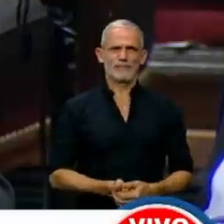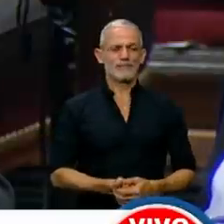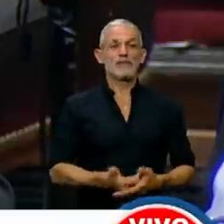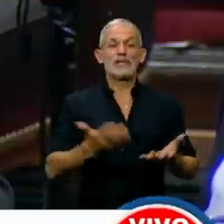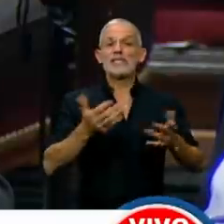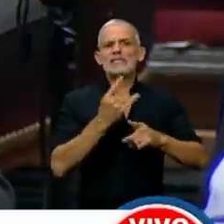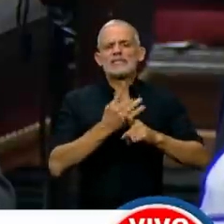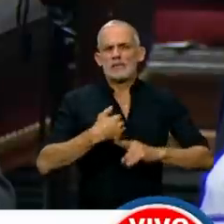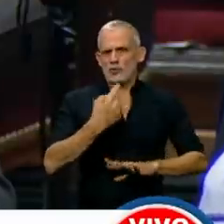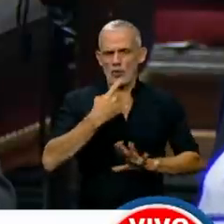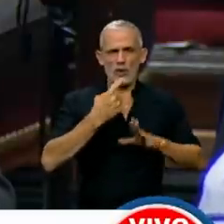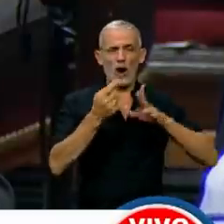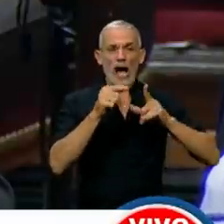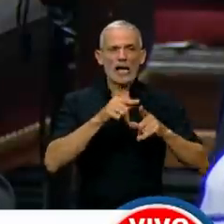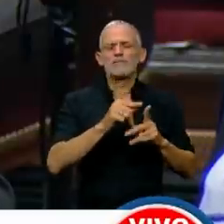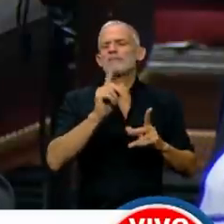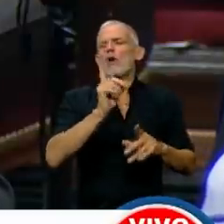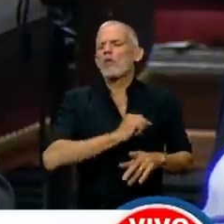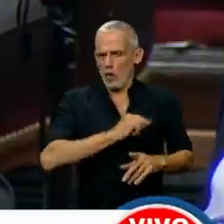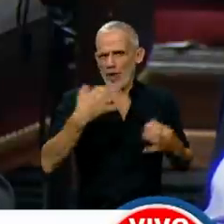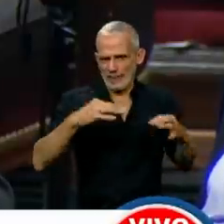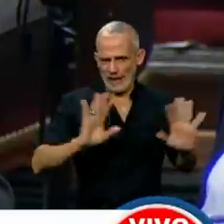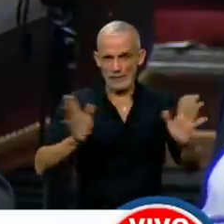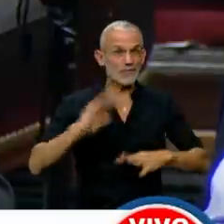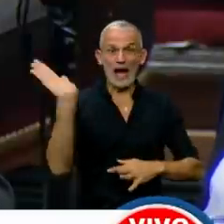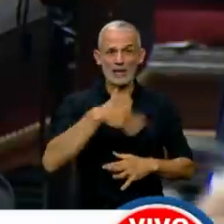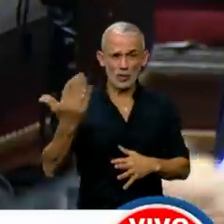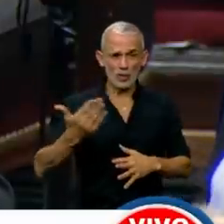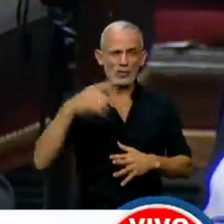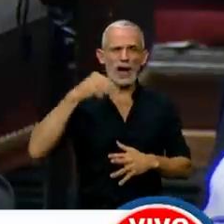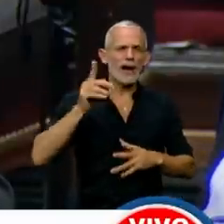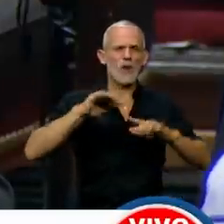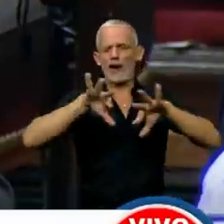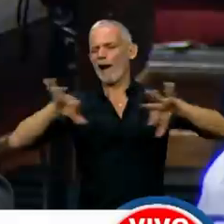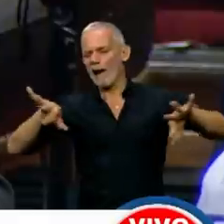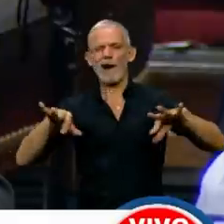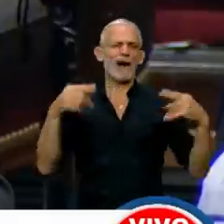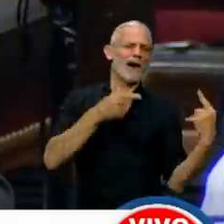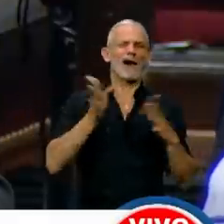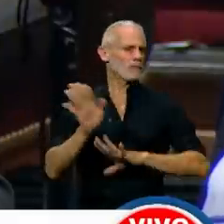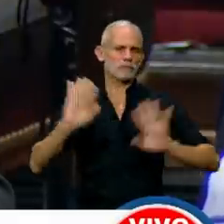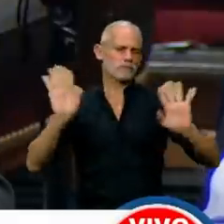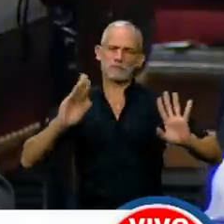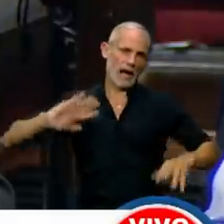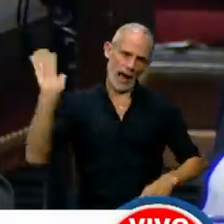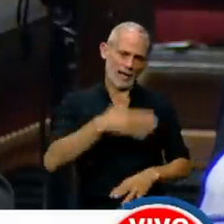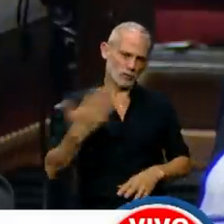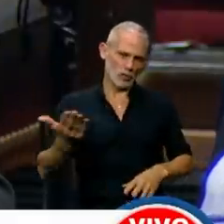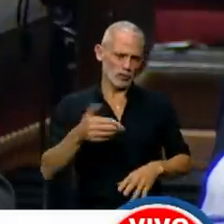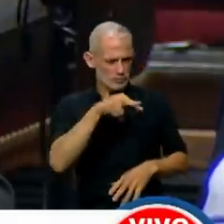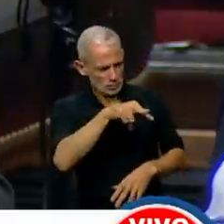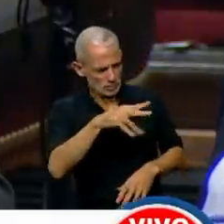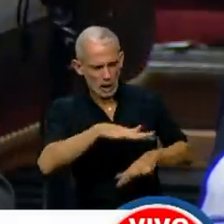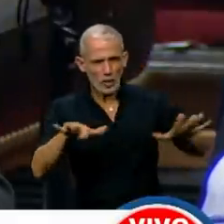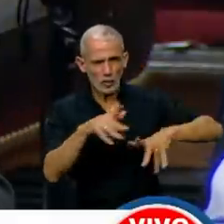siempre digo que este número nos tiene que doler a todos acá no hay grieta esto es transversal no podemos